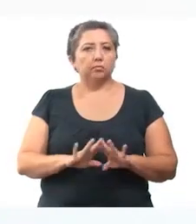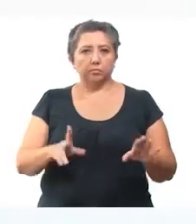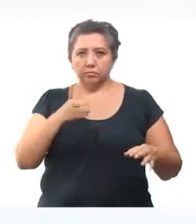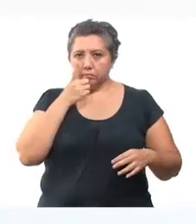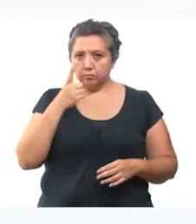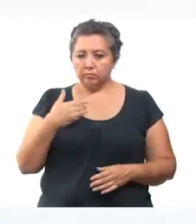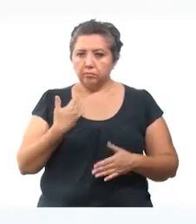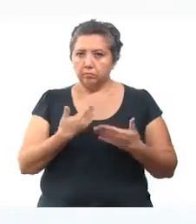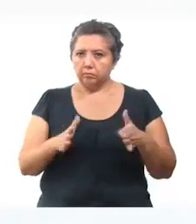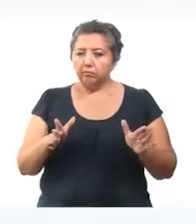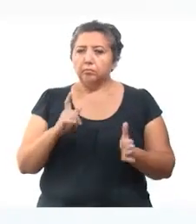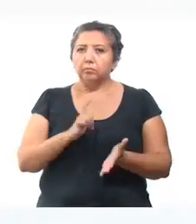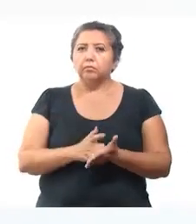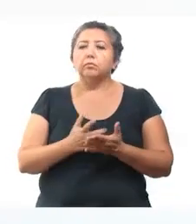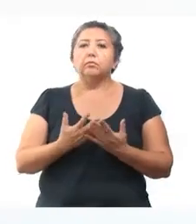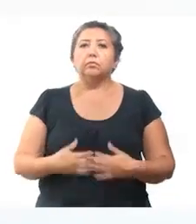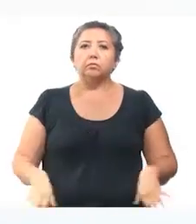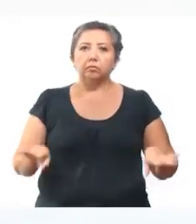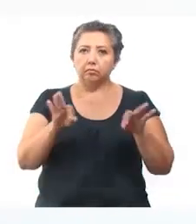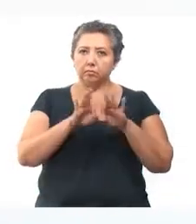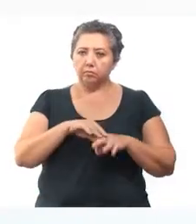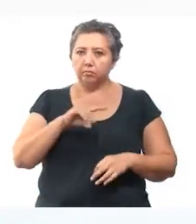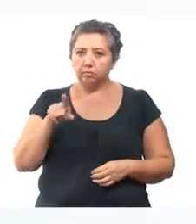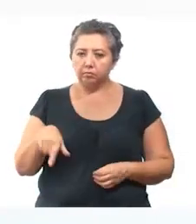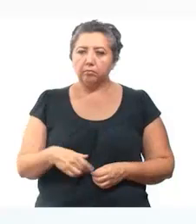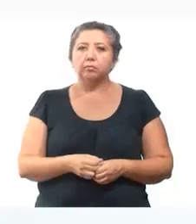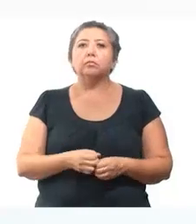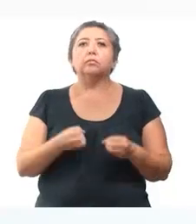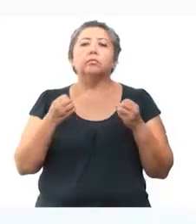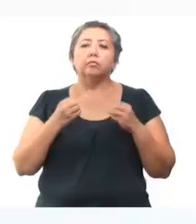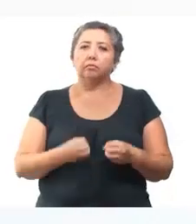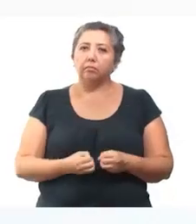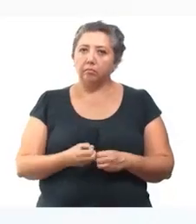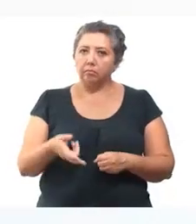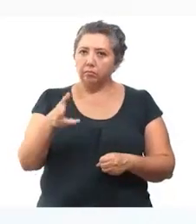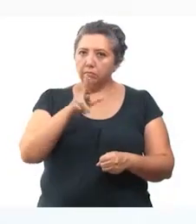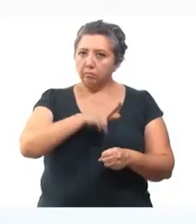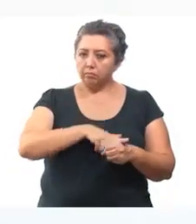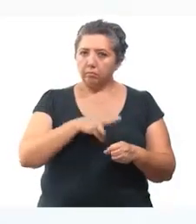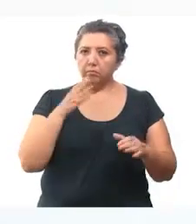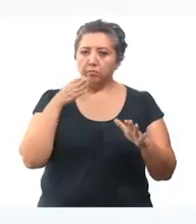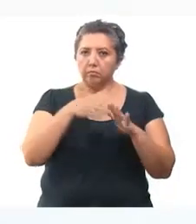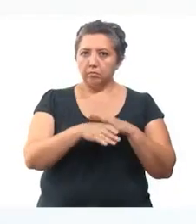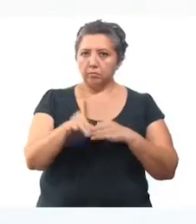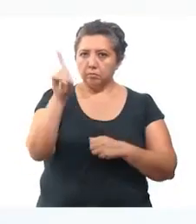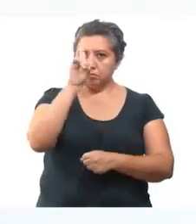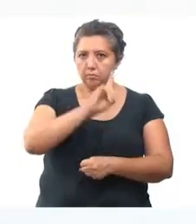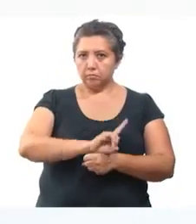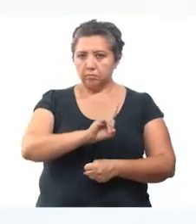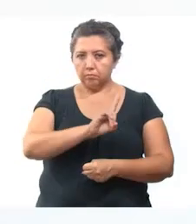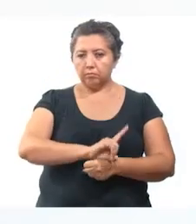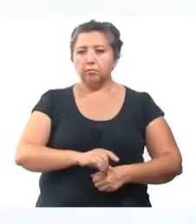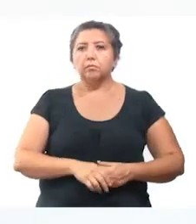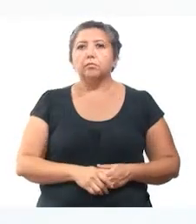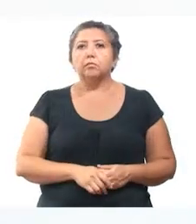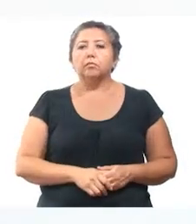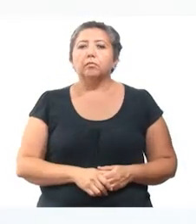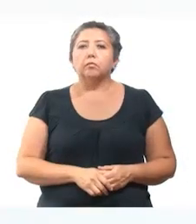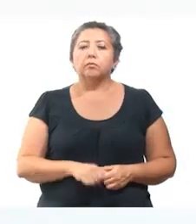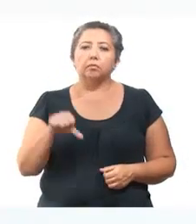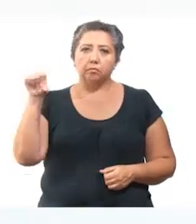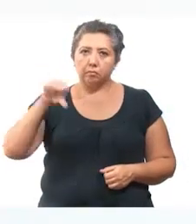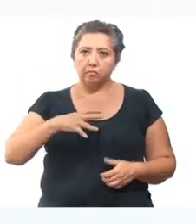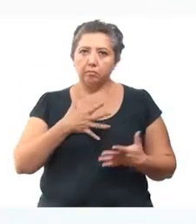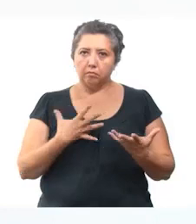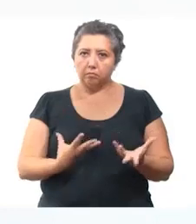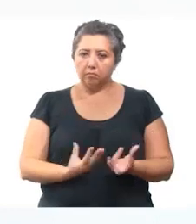se ha señalado, en la reapertura económica, los datos más importantes son la ocupación hospitalaria y los ingresos diarios.